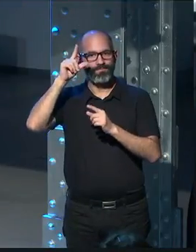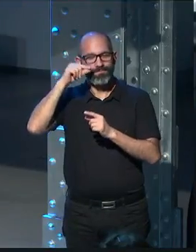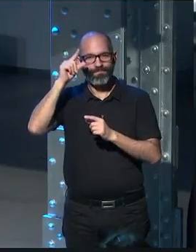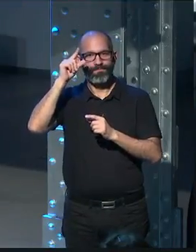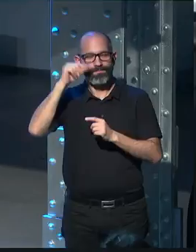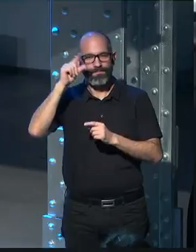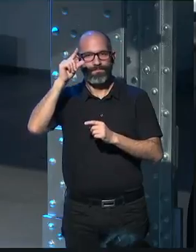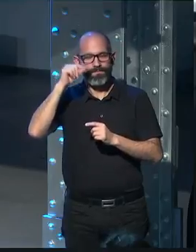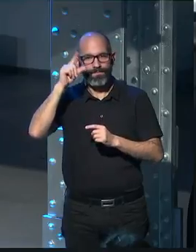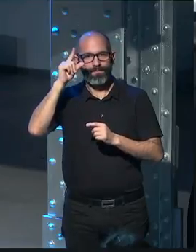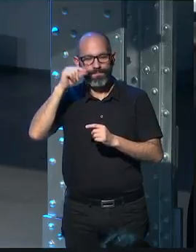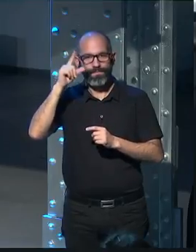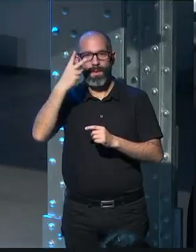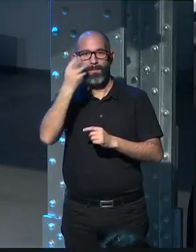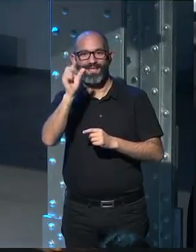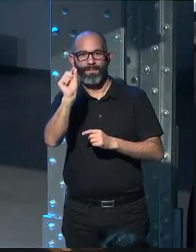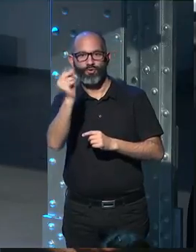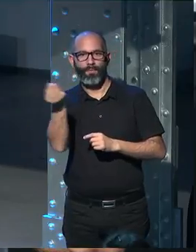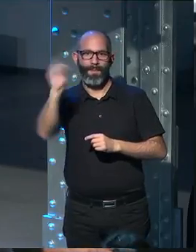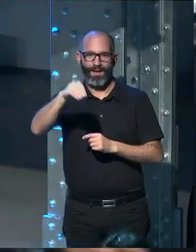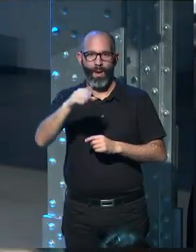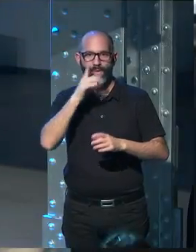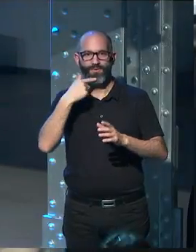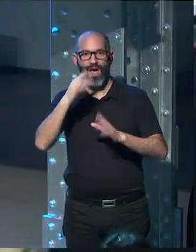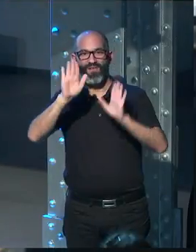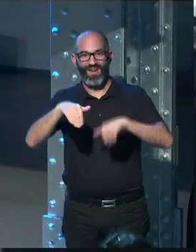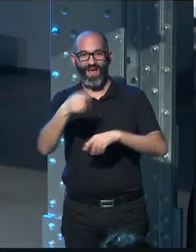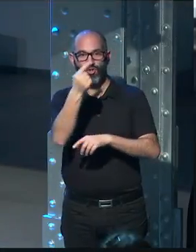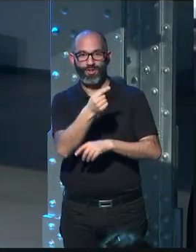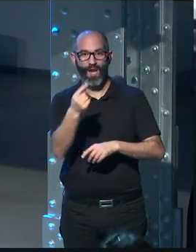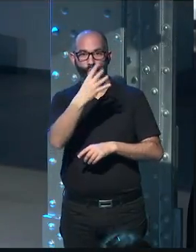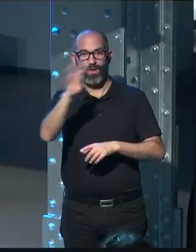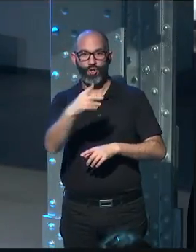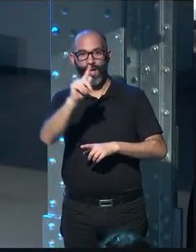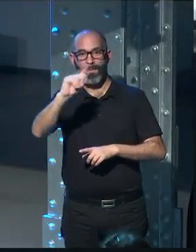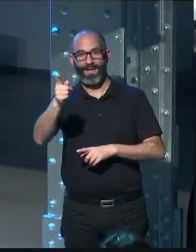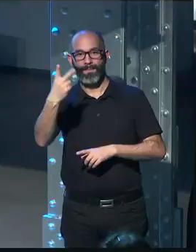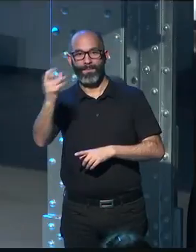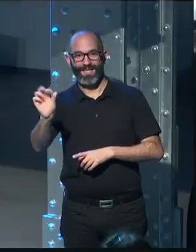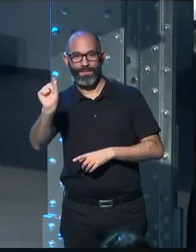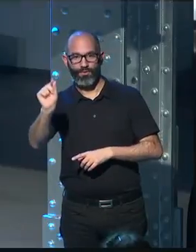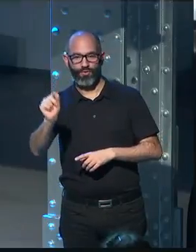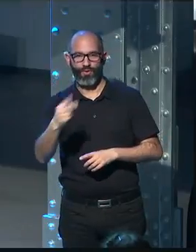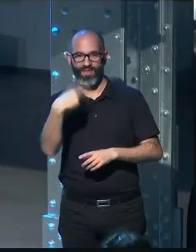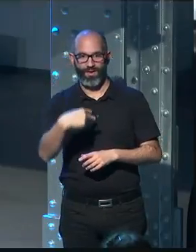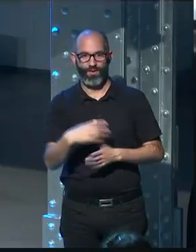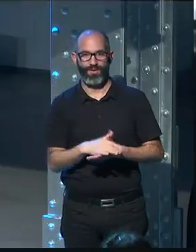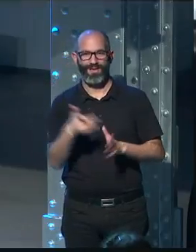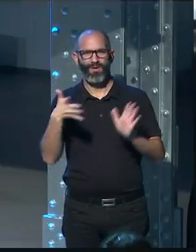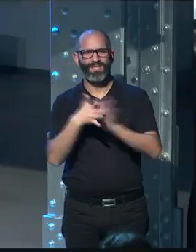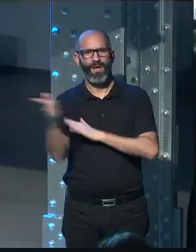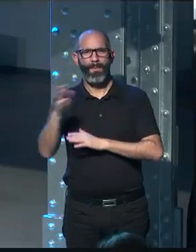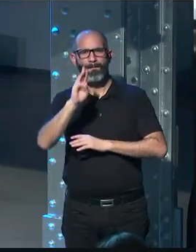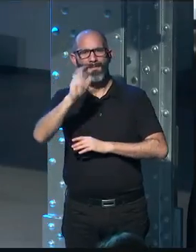¿Vale? Muy bien. Además, estos píxeles no son como los píxeles de una cámara,